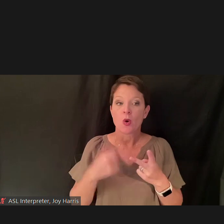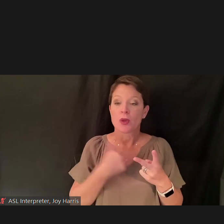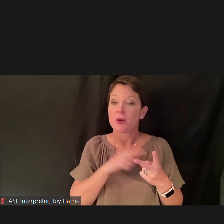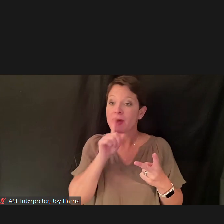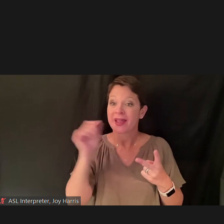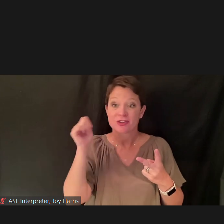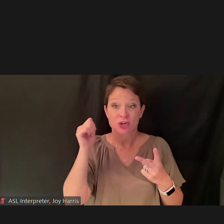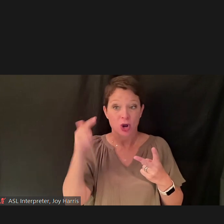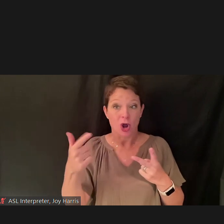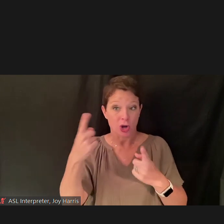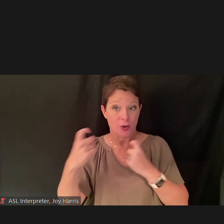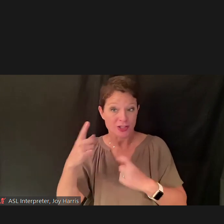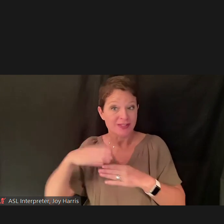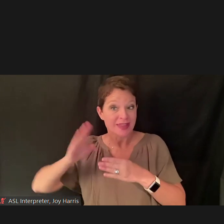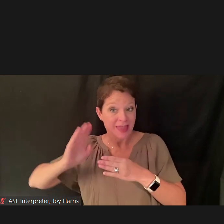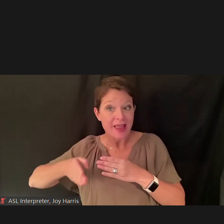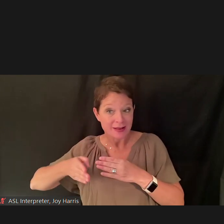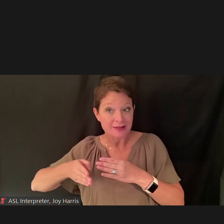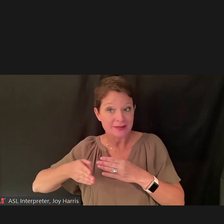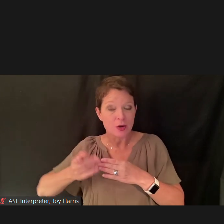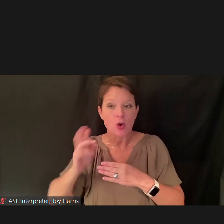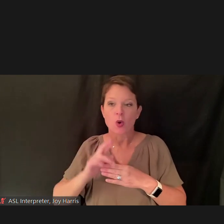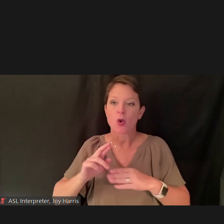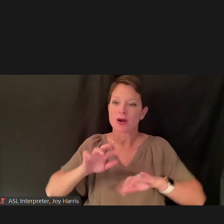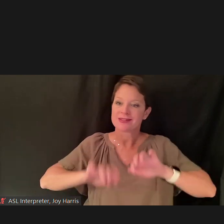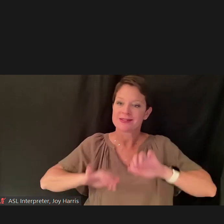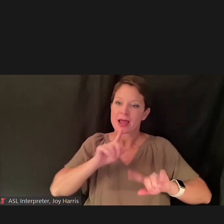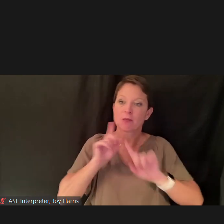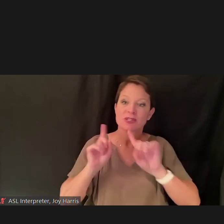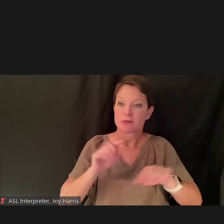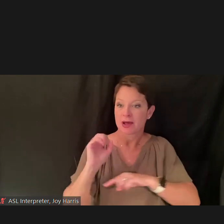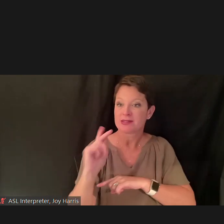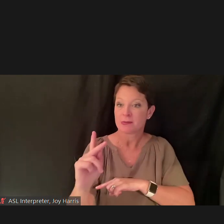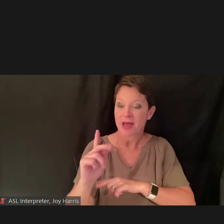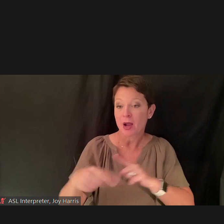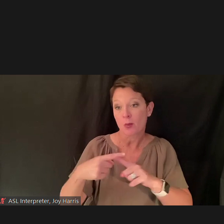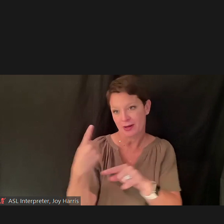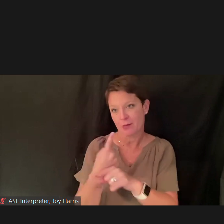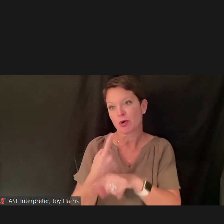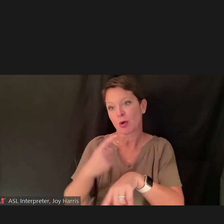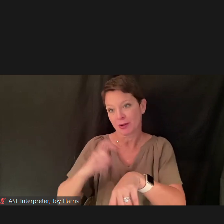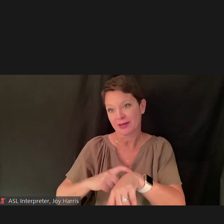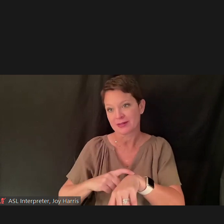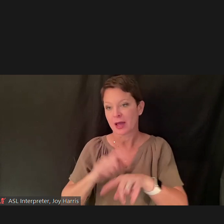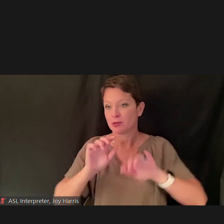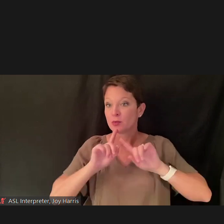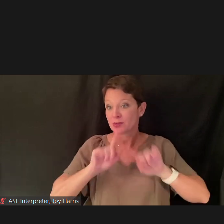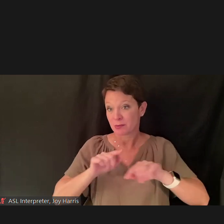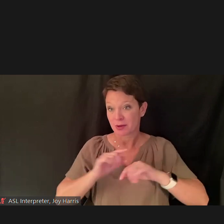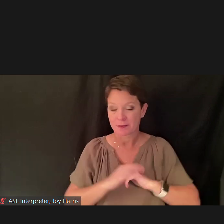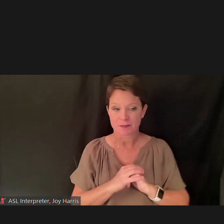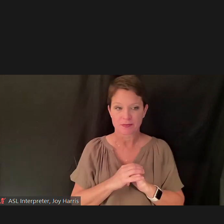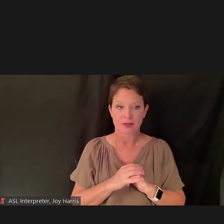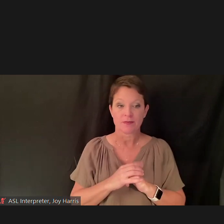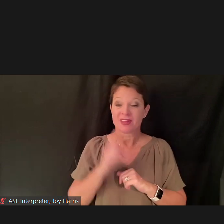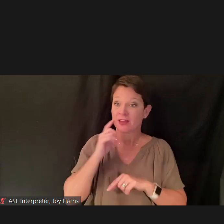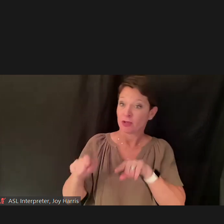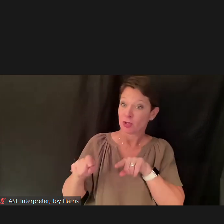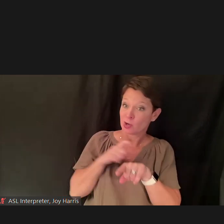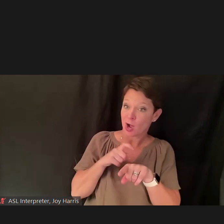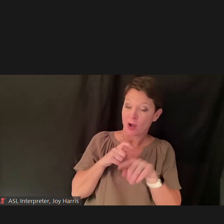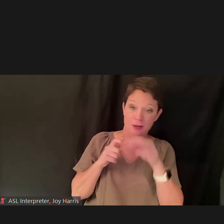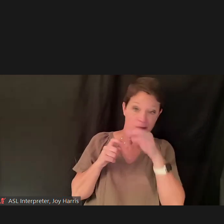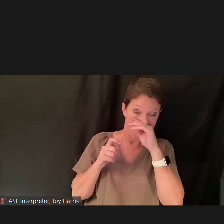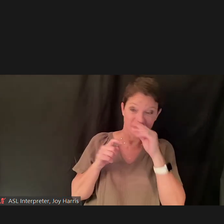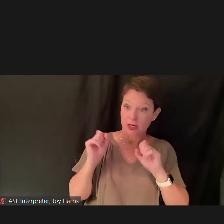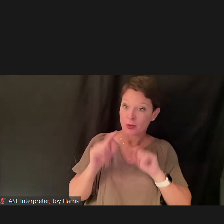y questions at the respuestas. end or type Todas las them out preguntas las loud as contestaremos appropriate. al final y le For phone enviaremos in, if respuestas you cuando